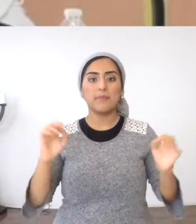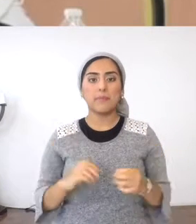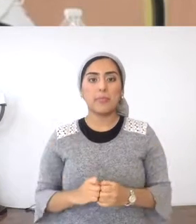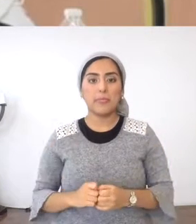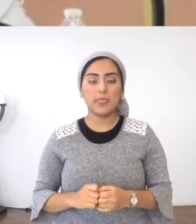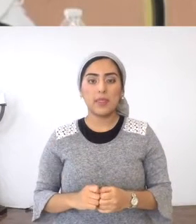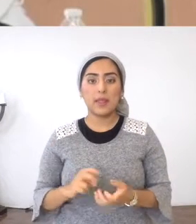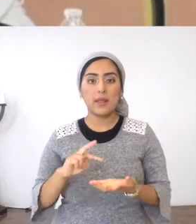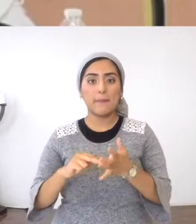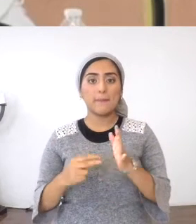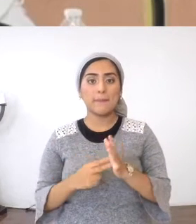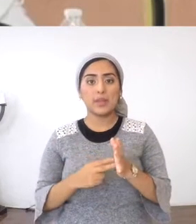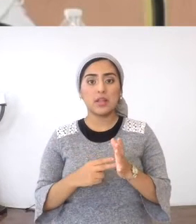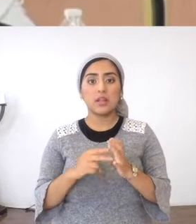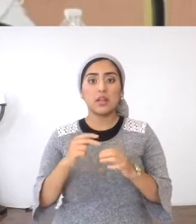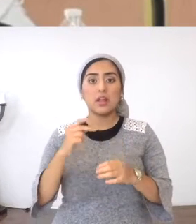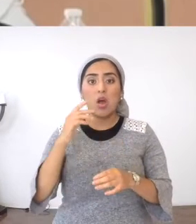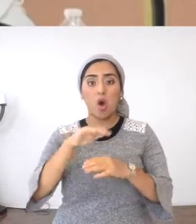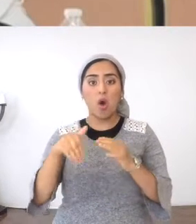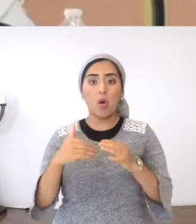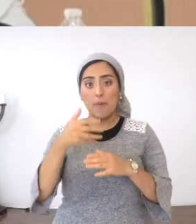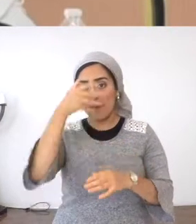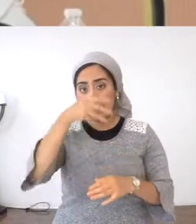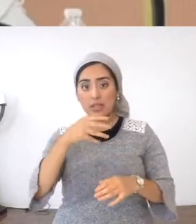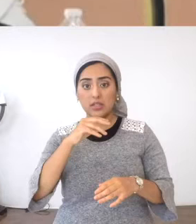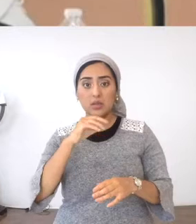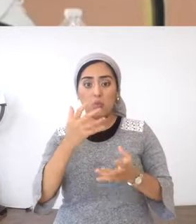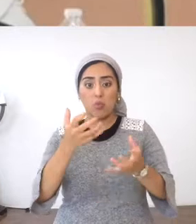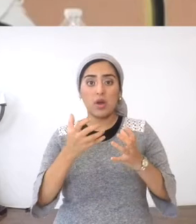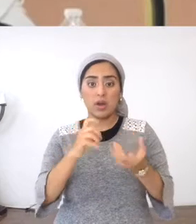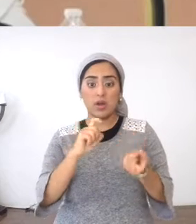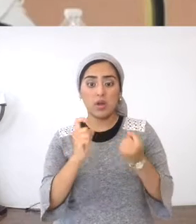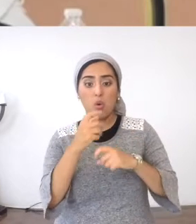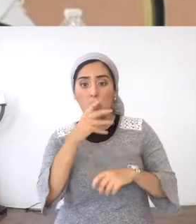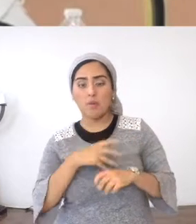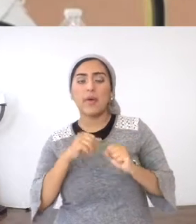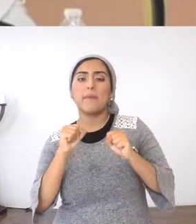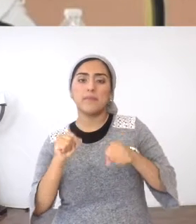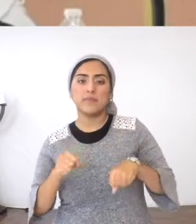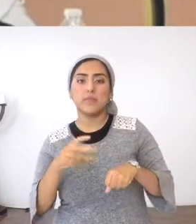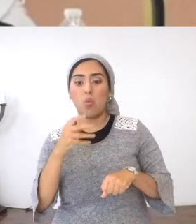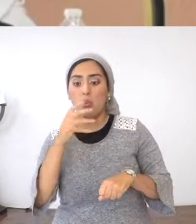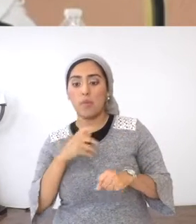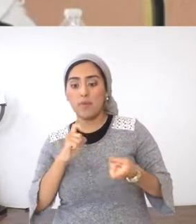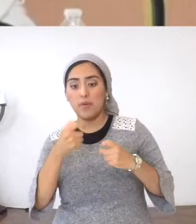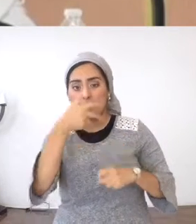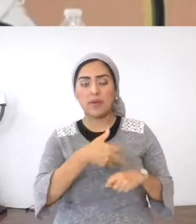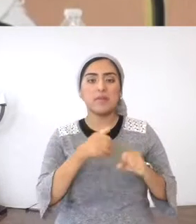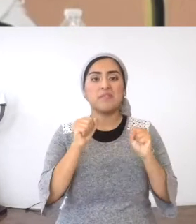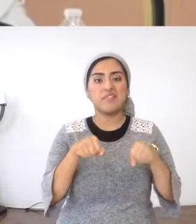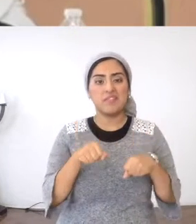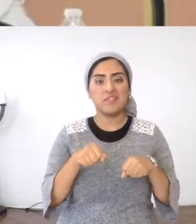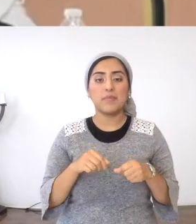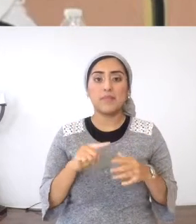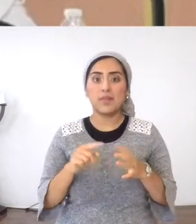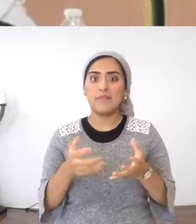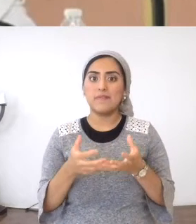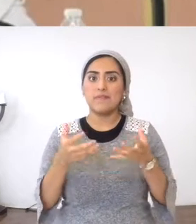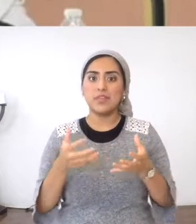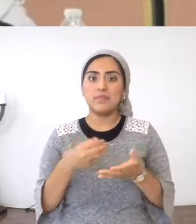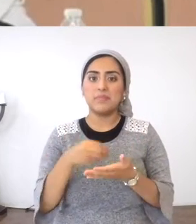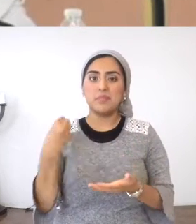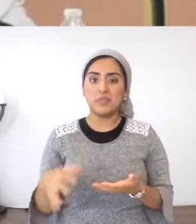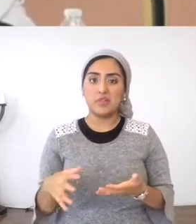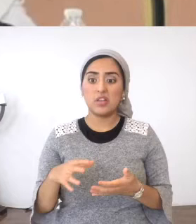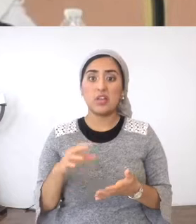Voy a hablar Claro Hacer vaginas Y quitar los penes Ya va a ser gratis Ahí interviene Te